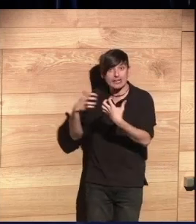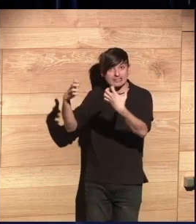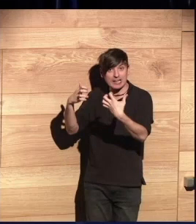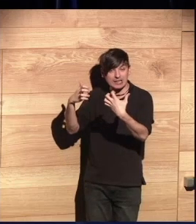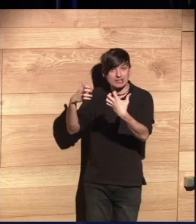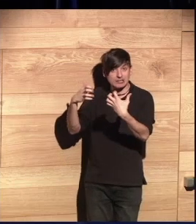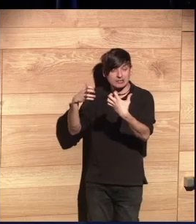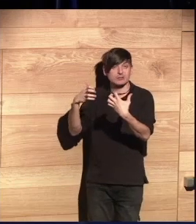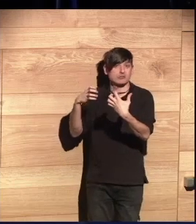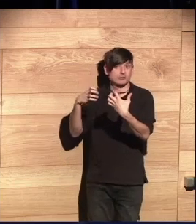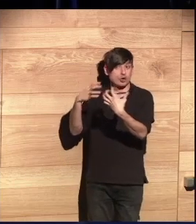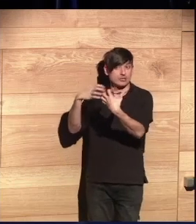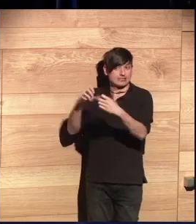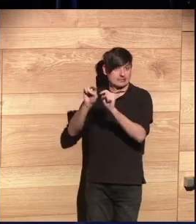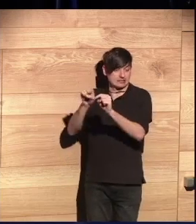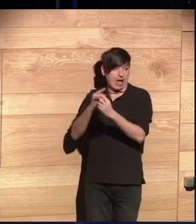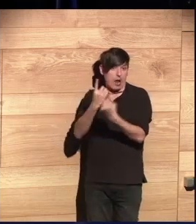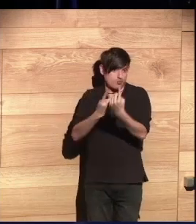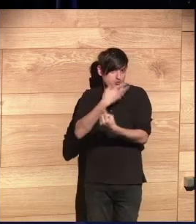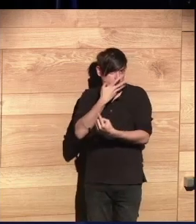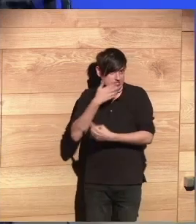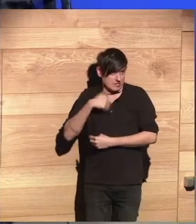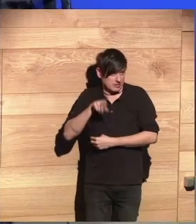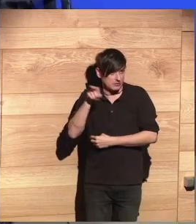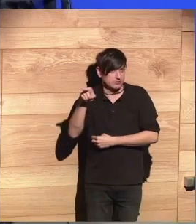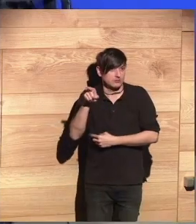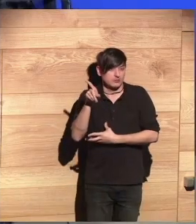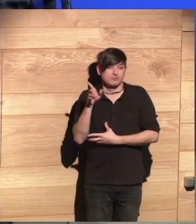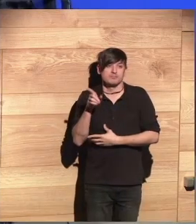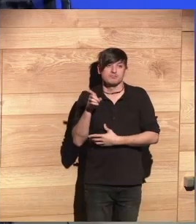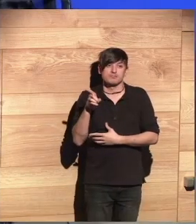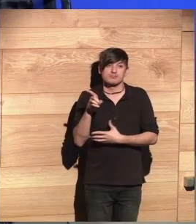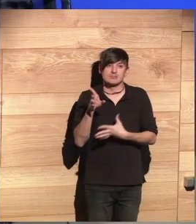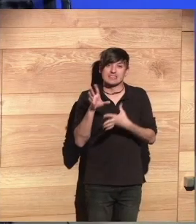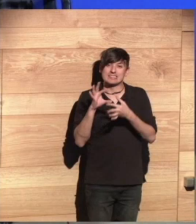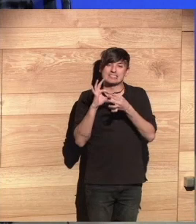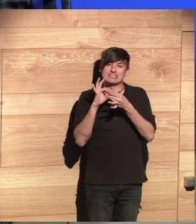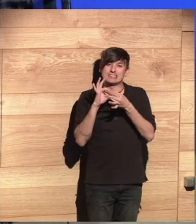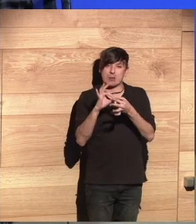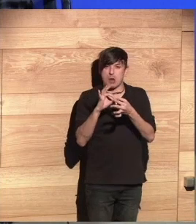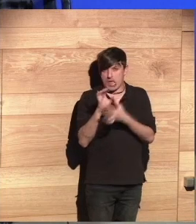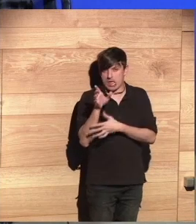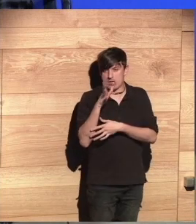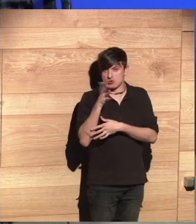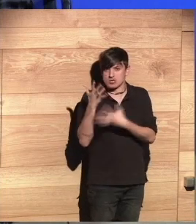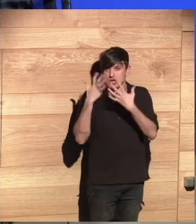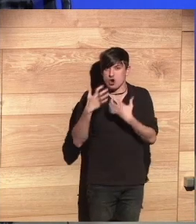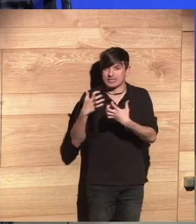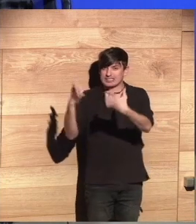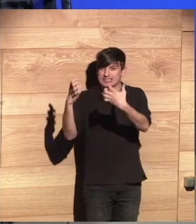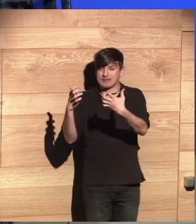Orchestra, que si algunos de ustedes la conocen, pues es uno de los ensembles, digo ensemble porque es una orquesta,